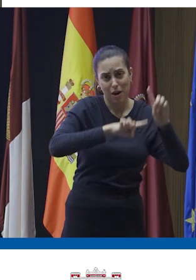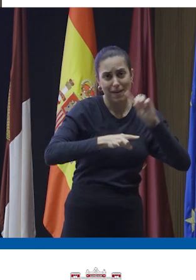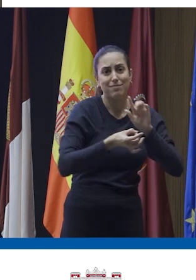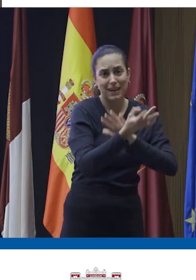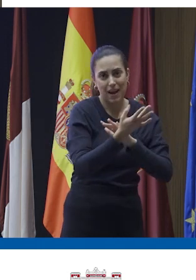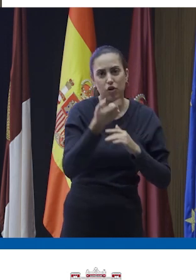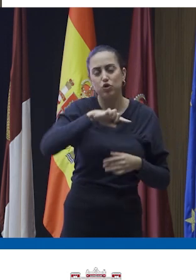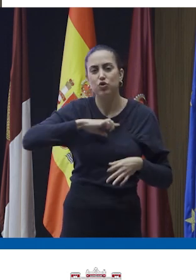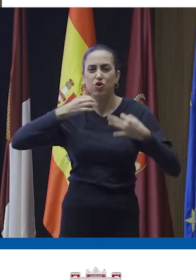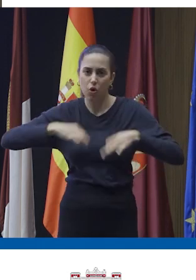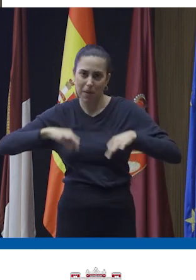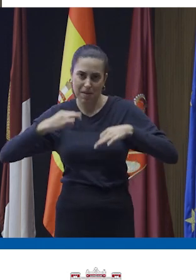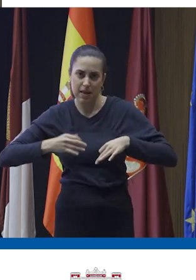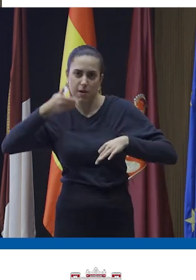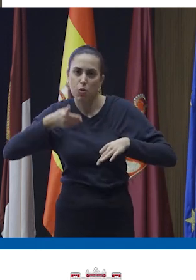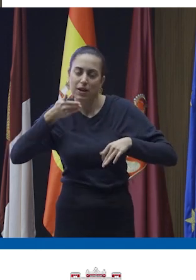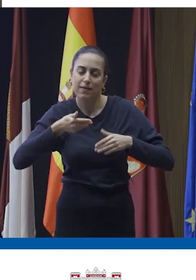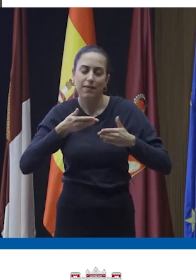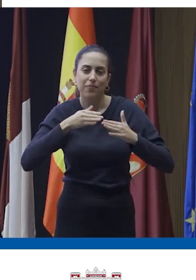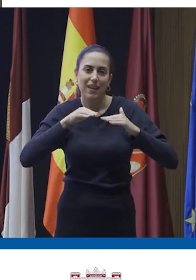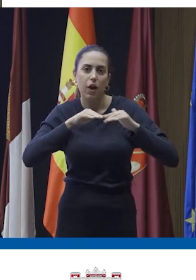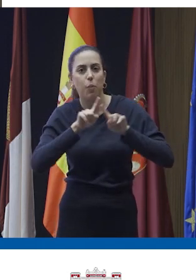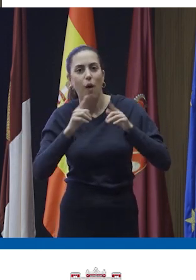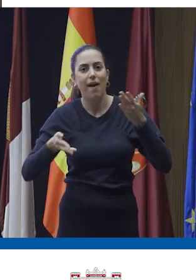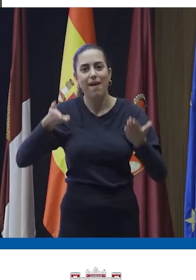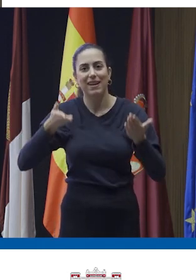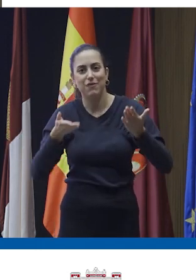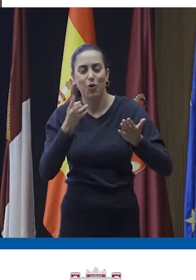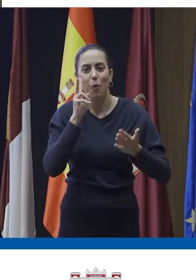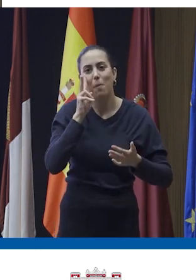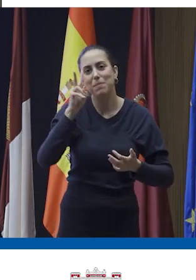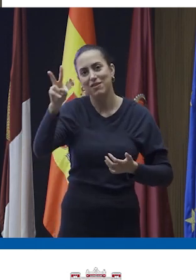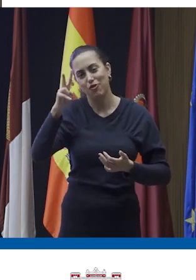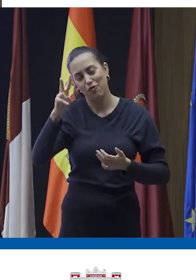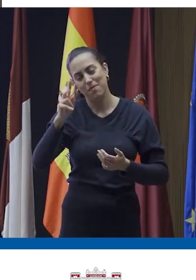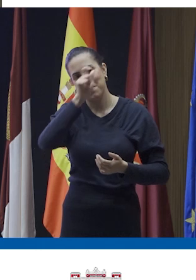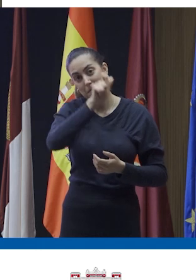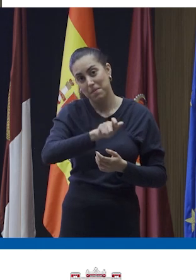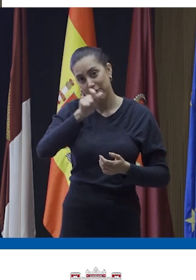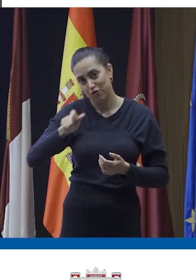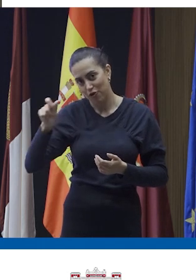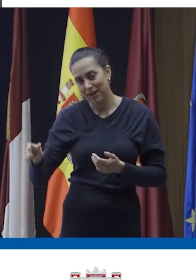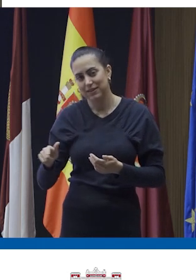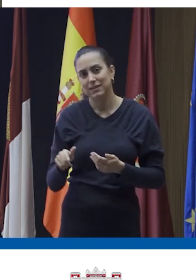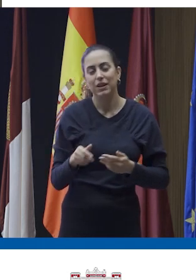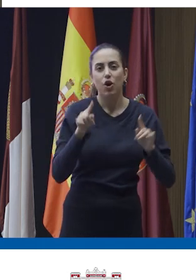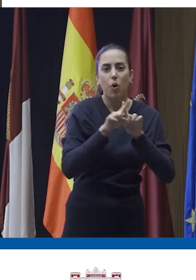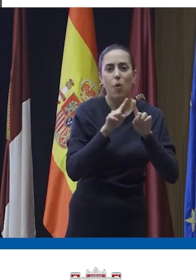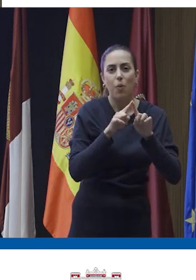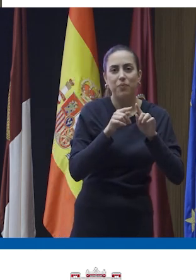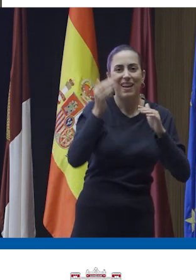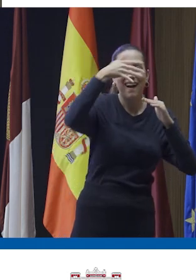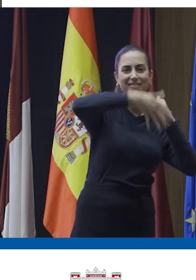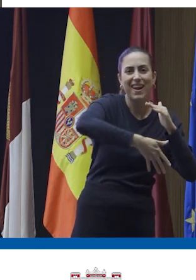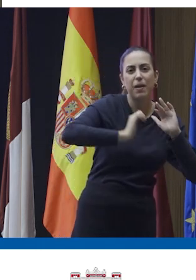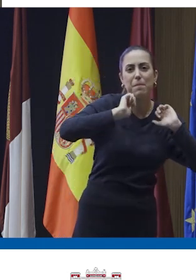nosotros recomendamos que haya un equilibrio entre pues, en la visión que tiene el paciente y la madurez de las cataratas, porque si